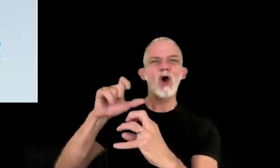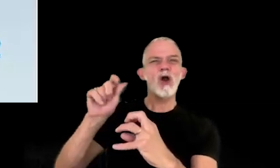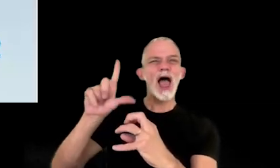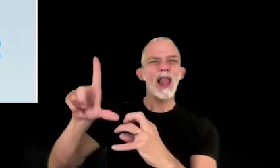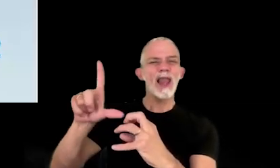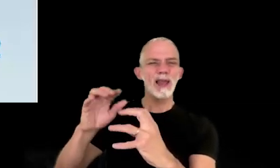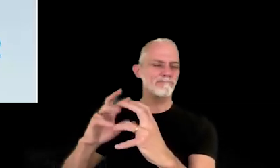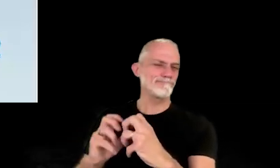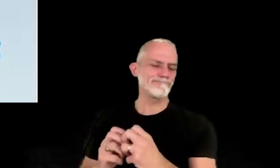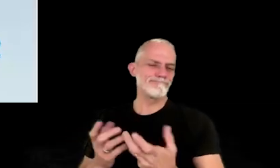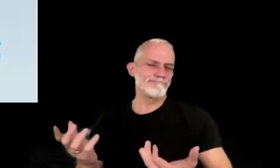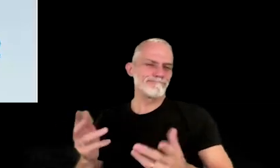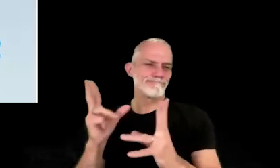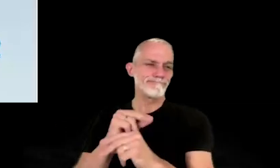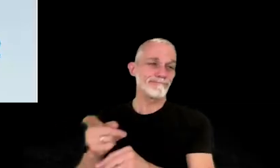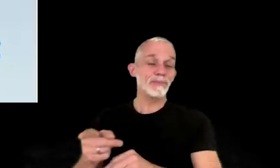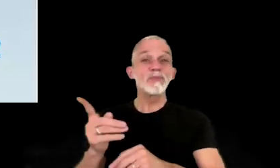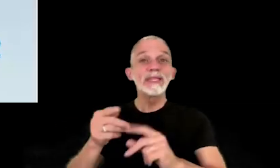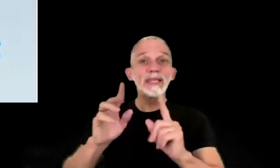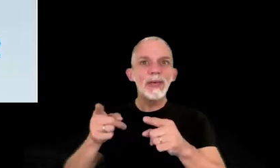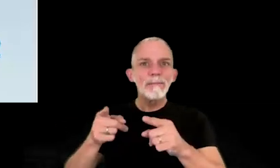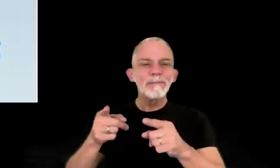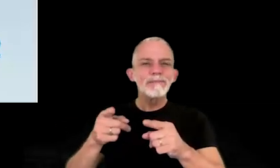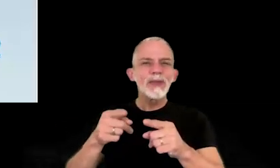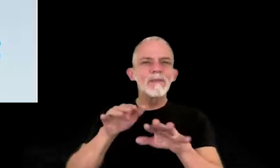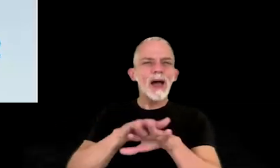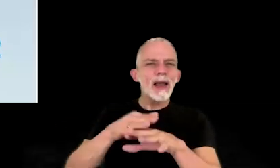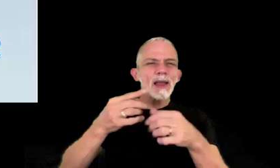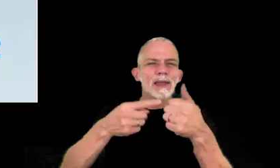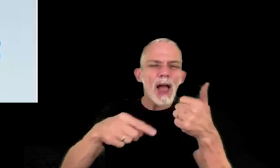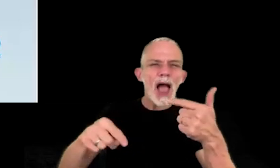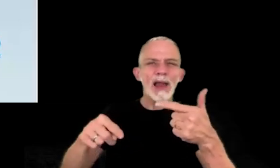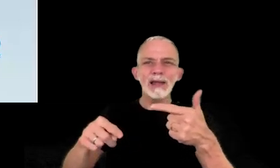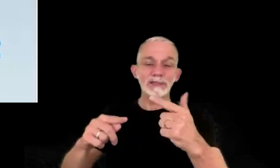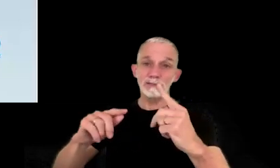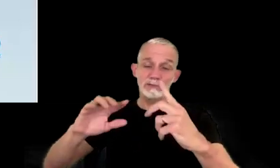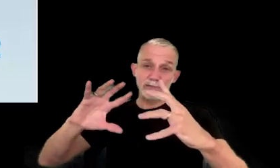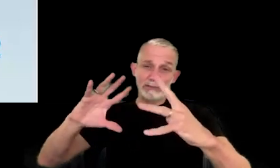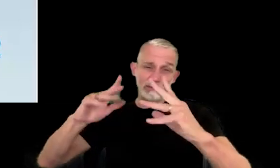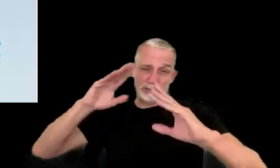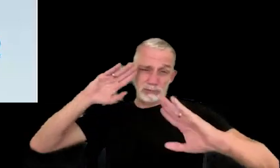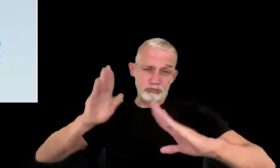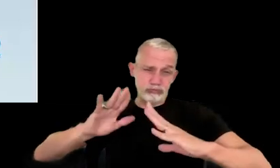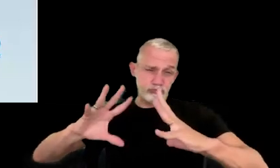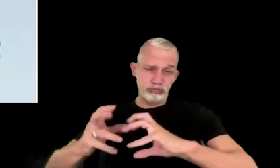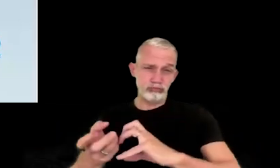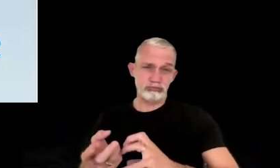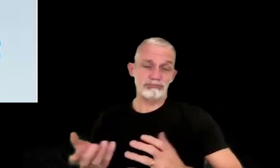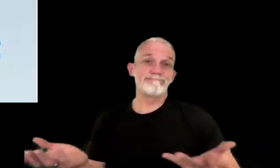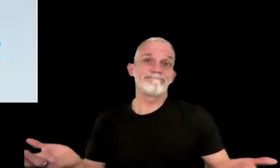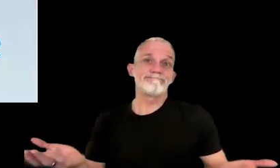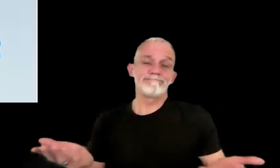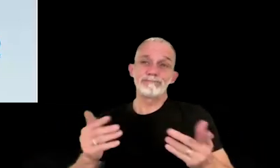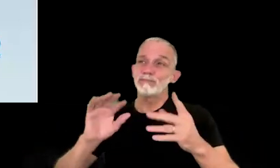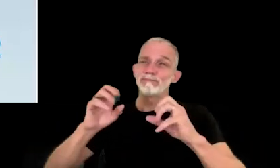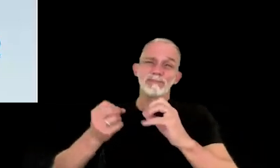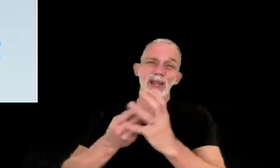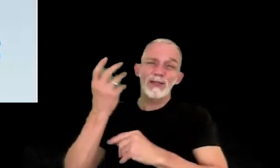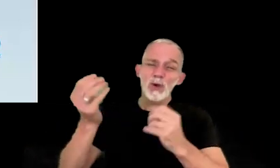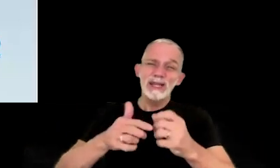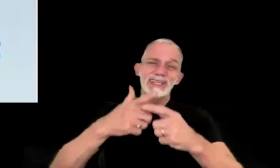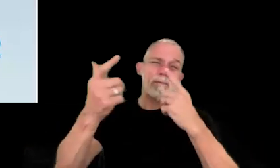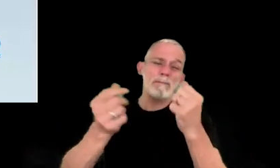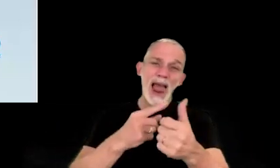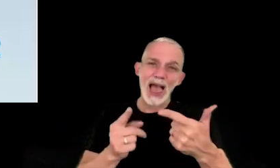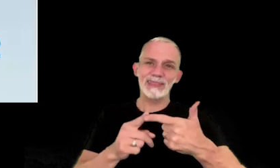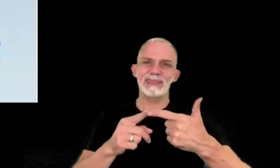sistema marino va a colapsar, ¿no? O sea que va a haber un efecto directo en la naturaleza, en las plantas, en